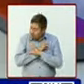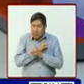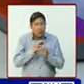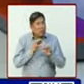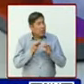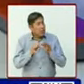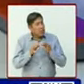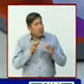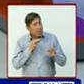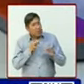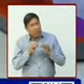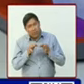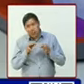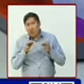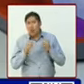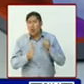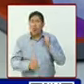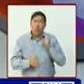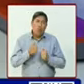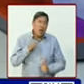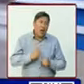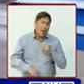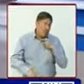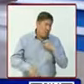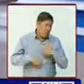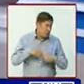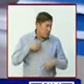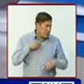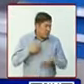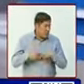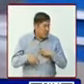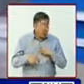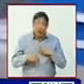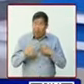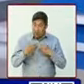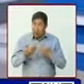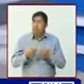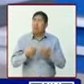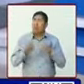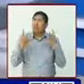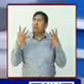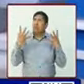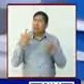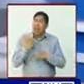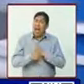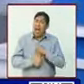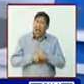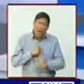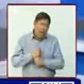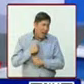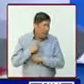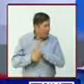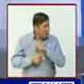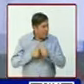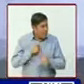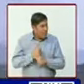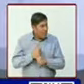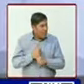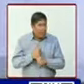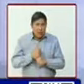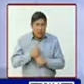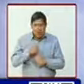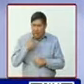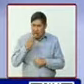explicado minuciosamente cuál es el problema que tiene, la complicación, un problema que se arrastra desde hace varios años también, y es por eso que